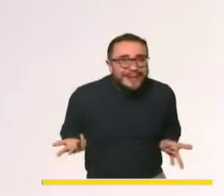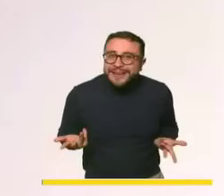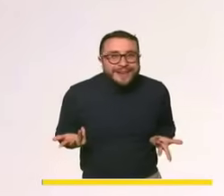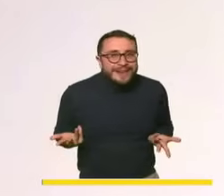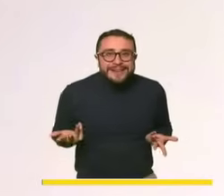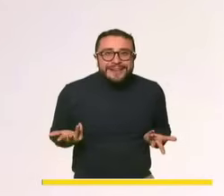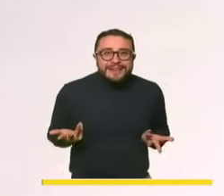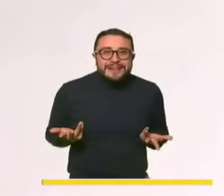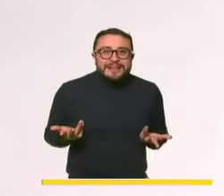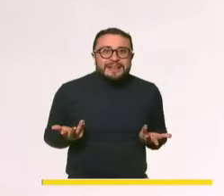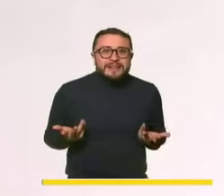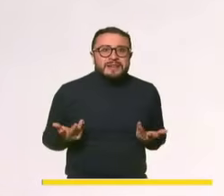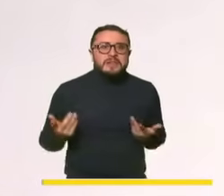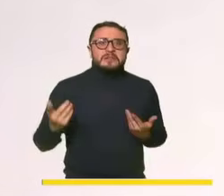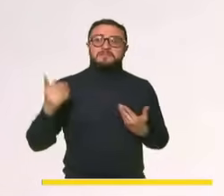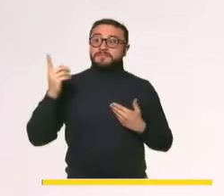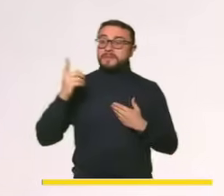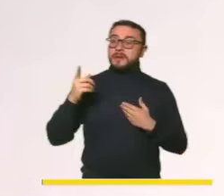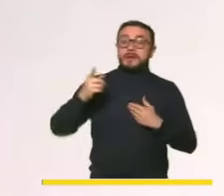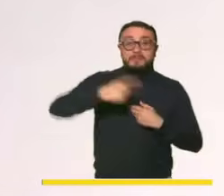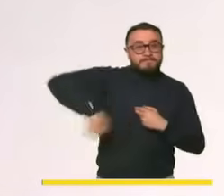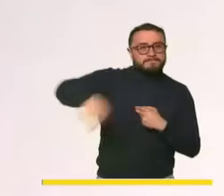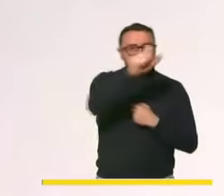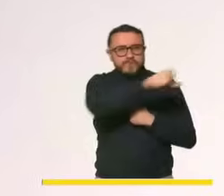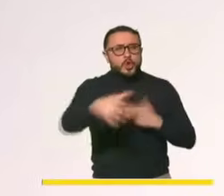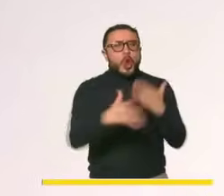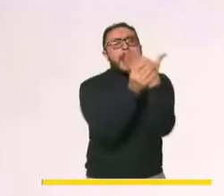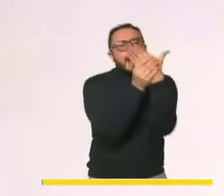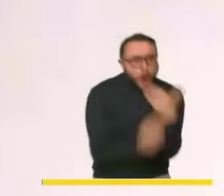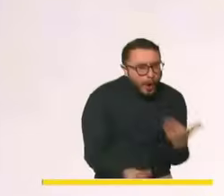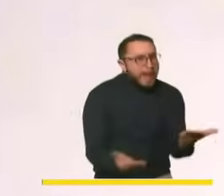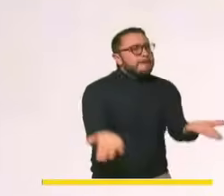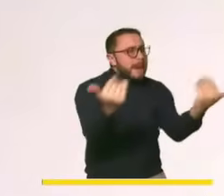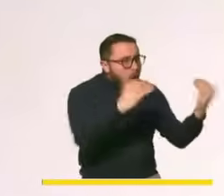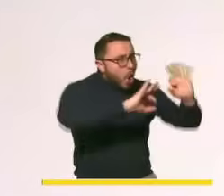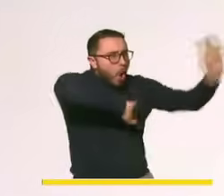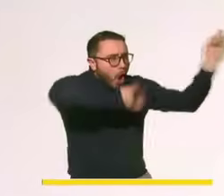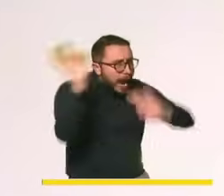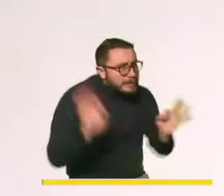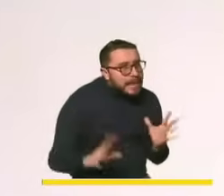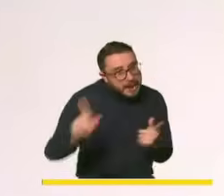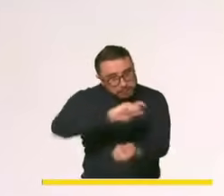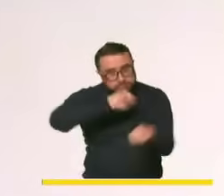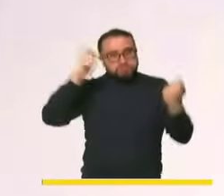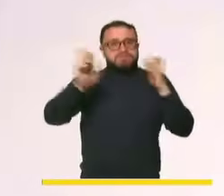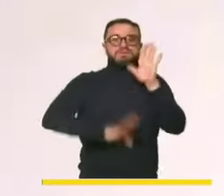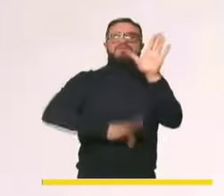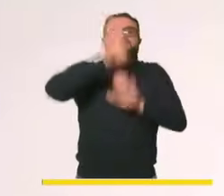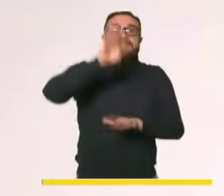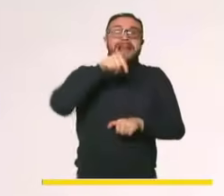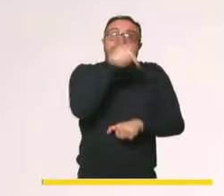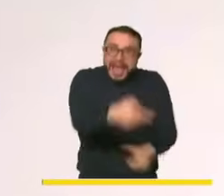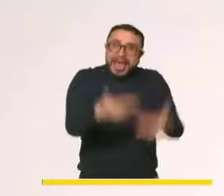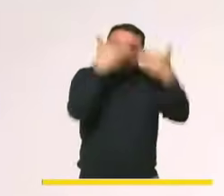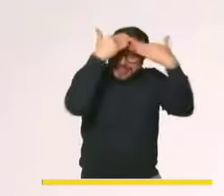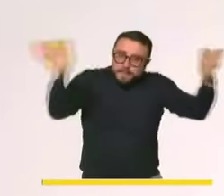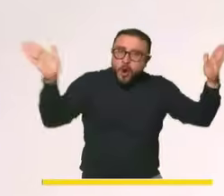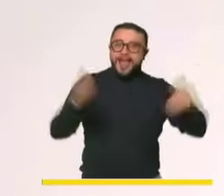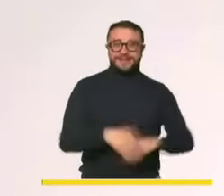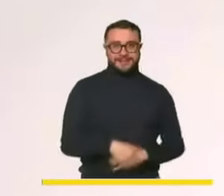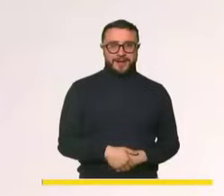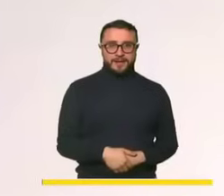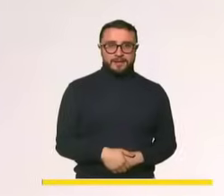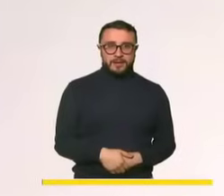una pobrería que se organice para dejar de ser pobres. La democracia es aquella en donde